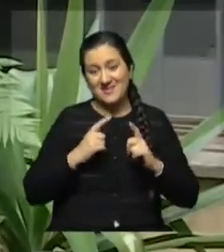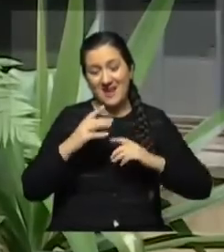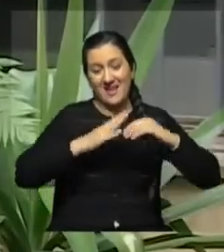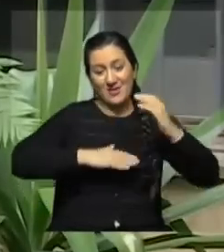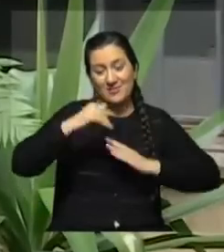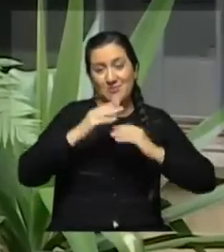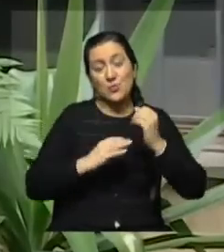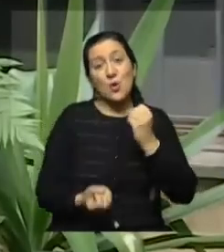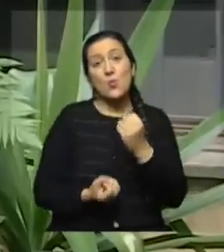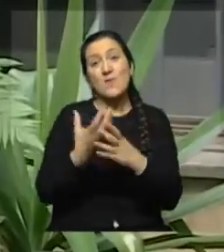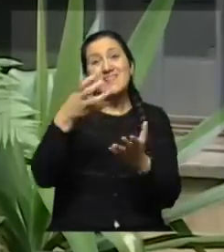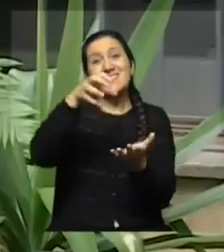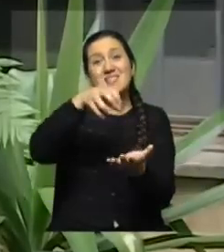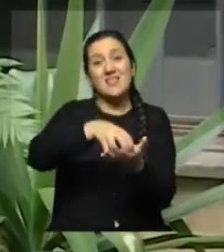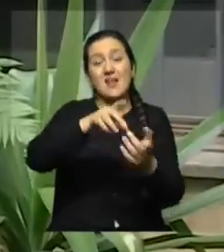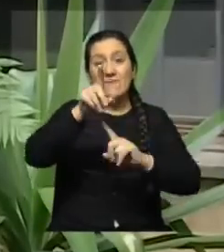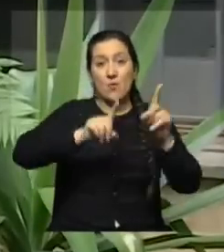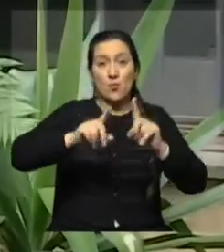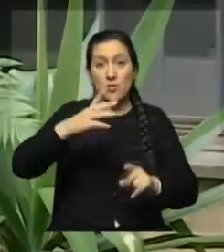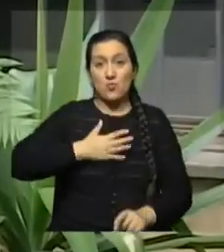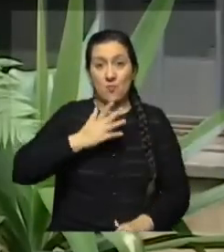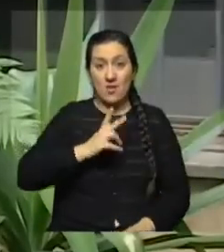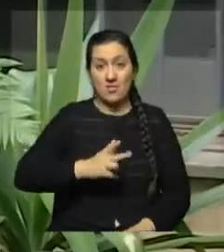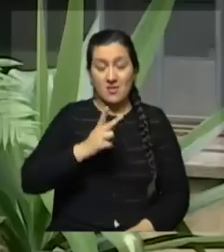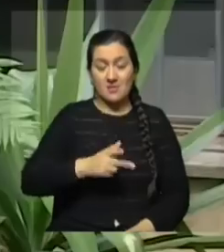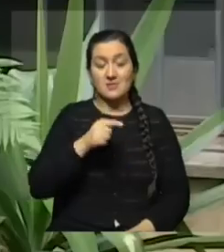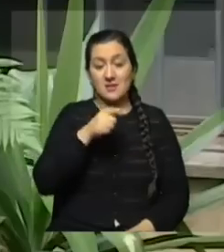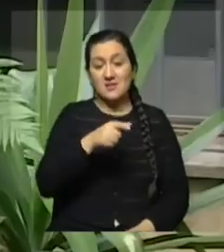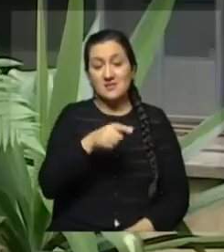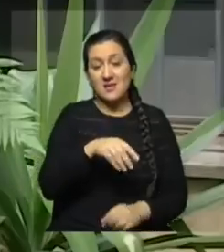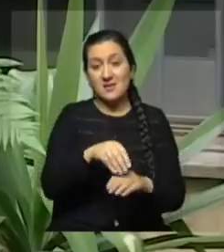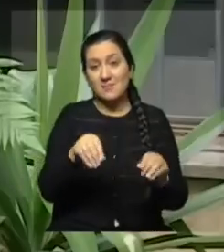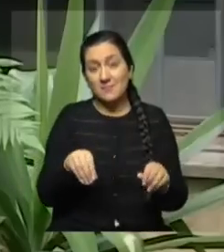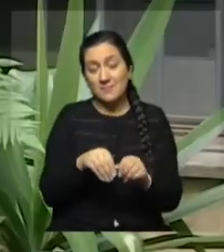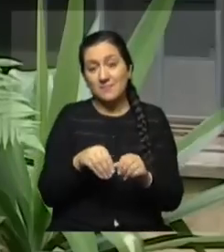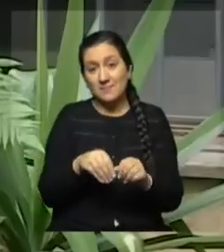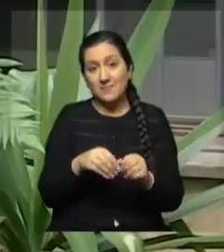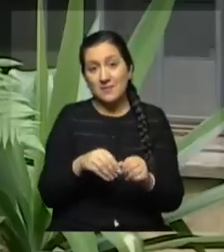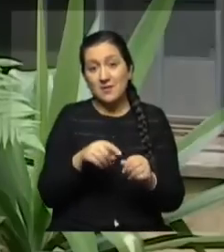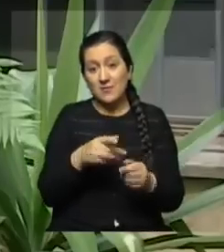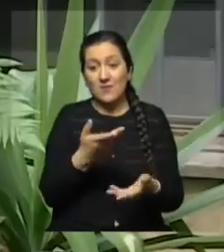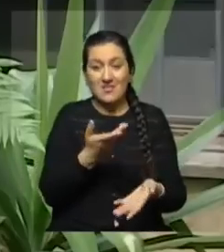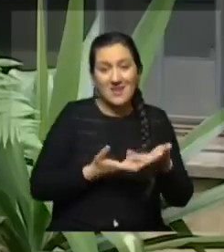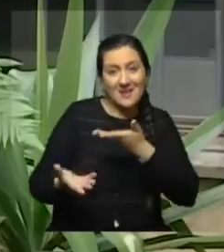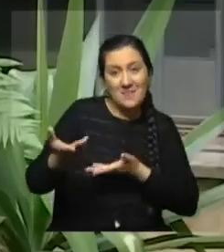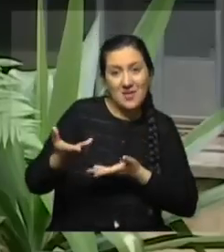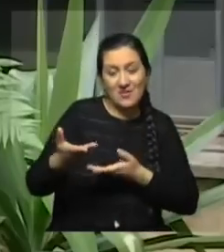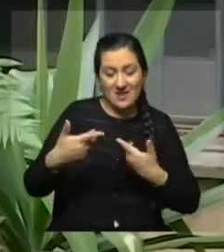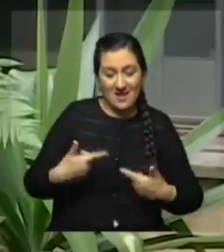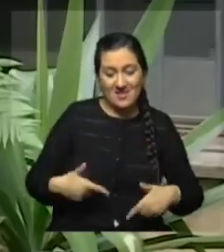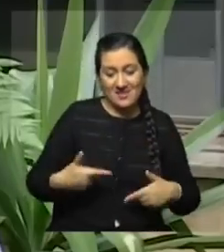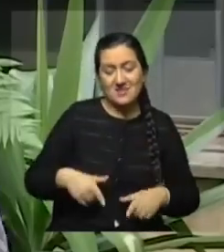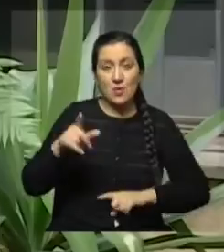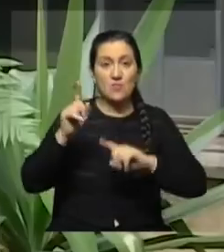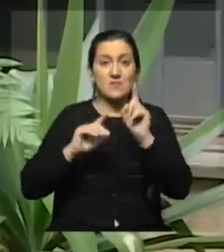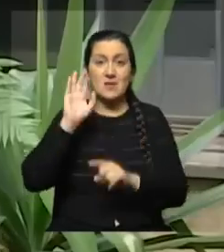de una nueva sede de la facultad efectivamente como tú decías en ese padrón que ha sido intercambiado entre la intendencia y la